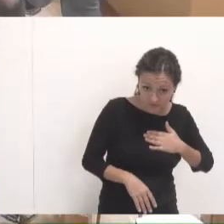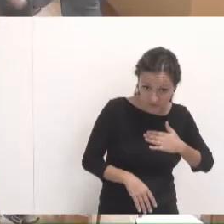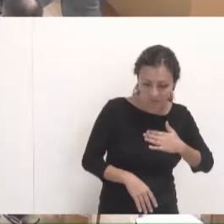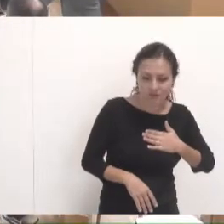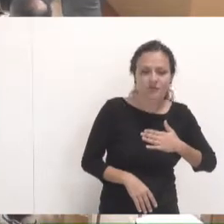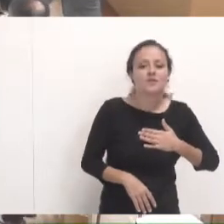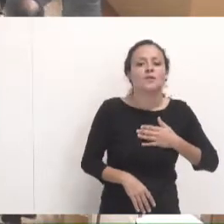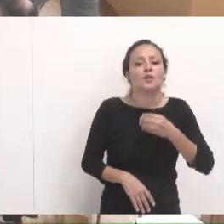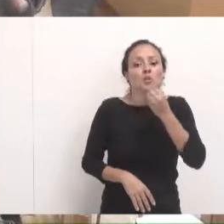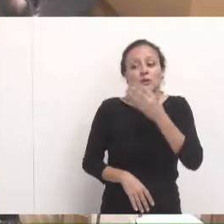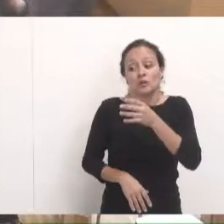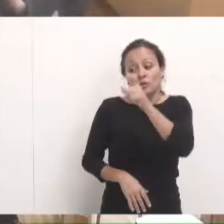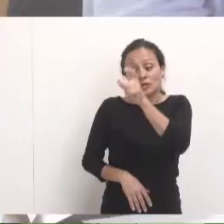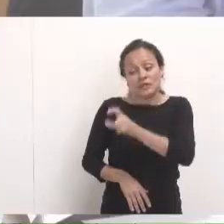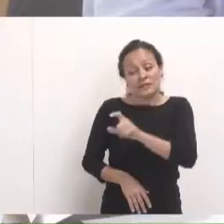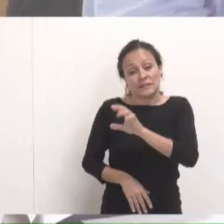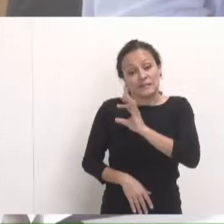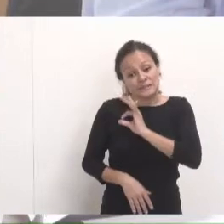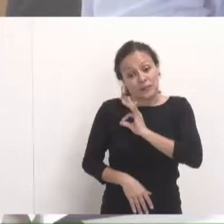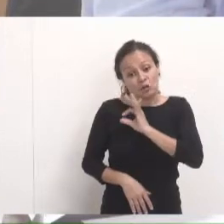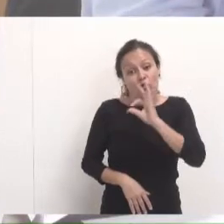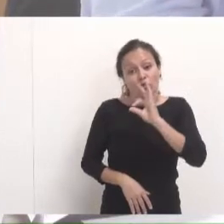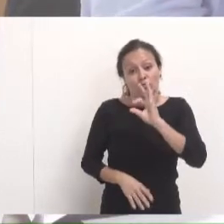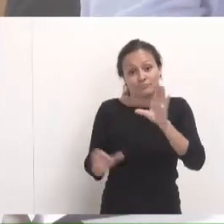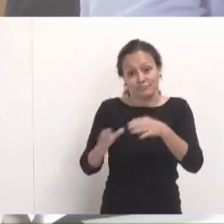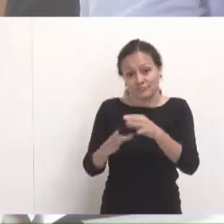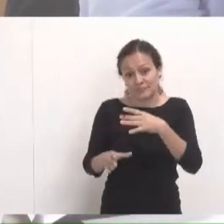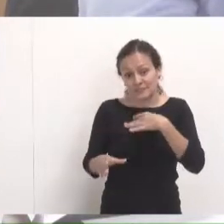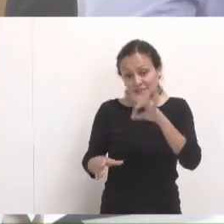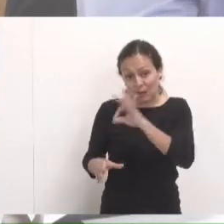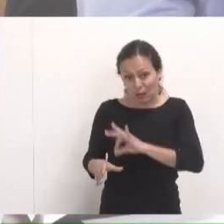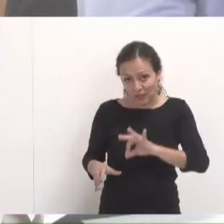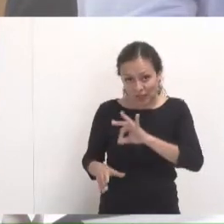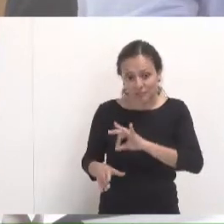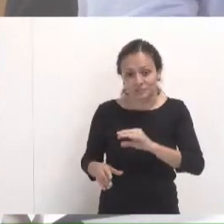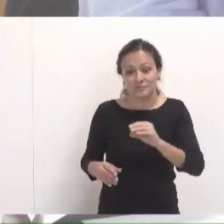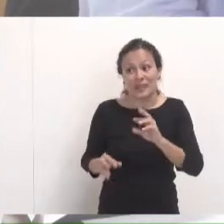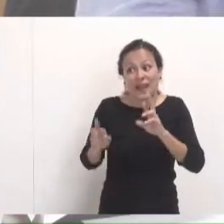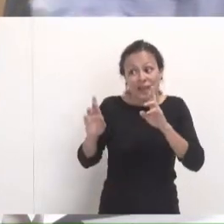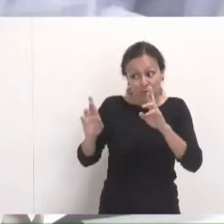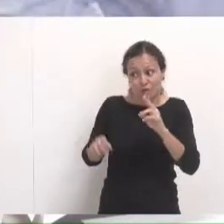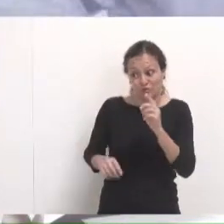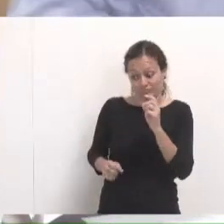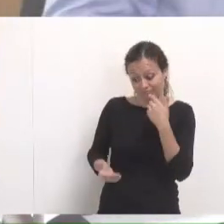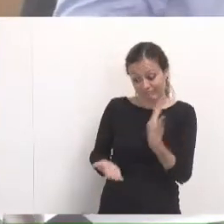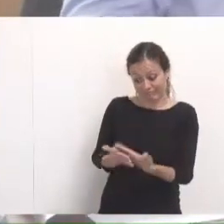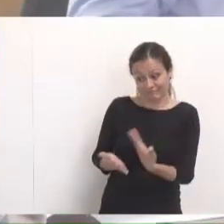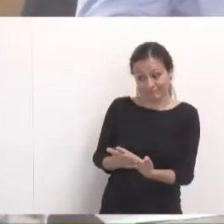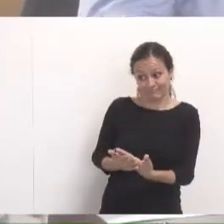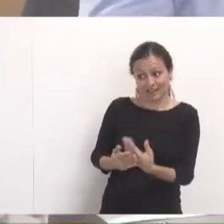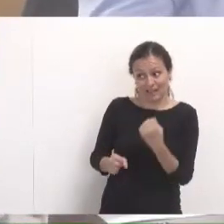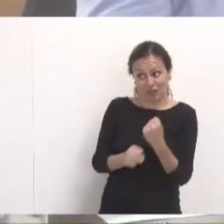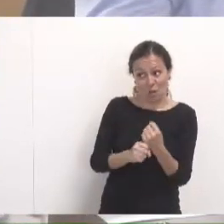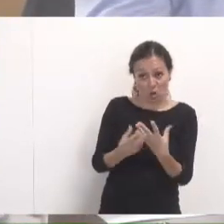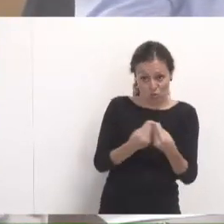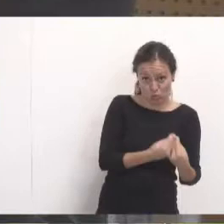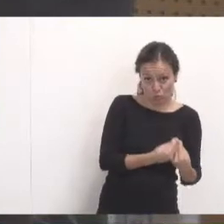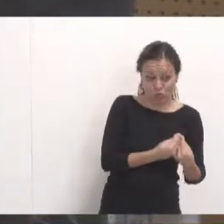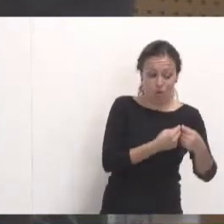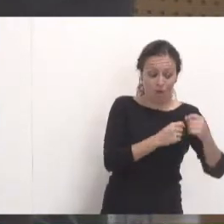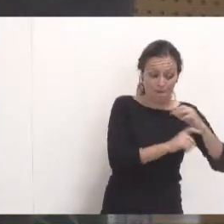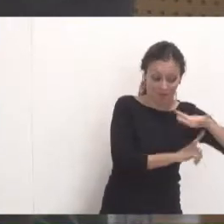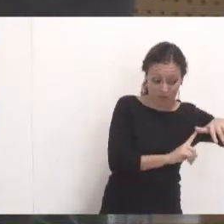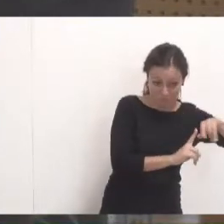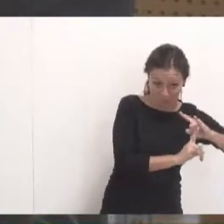señor Sabaté, bueno, espero que vea ese trabajo que se está haciendo de forma conjunta, tanto medio ambiente como agricultura,